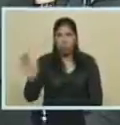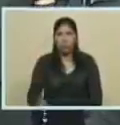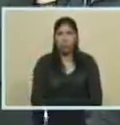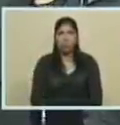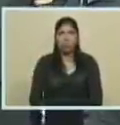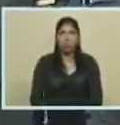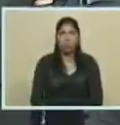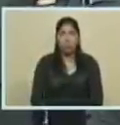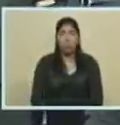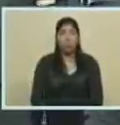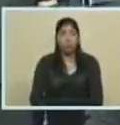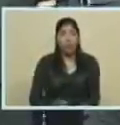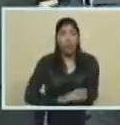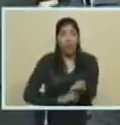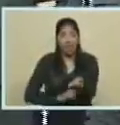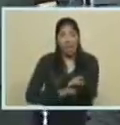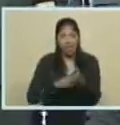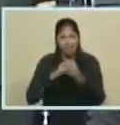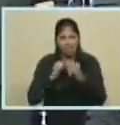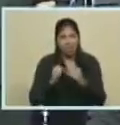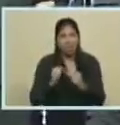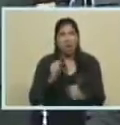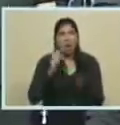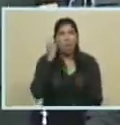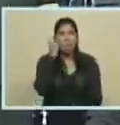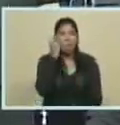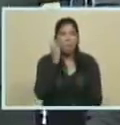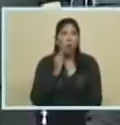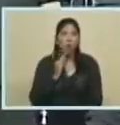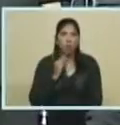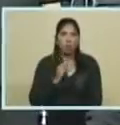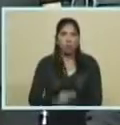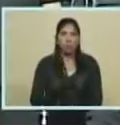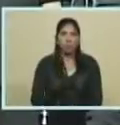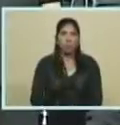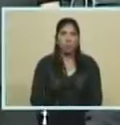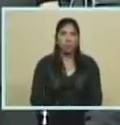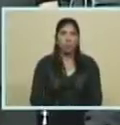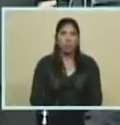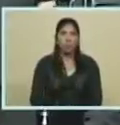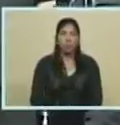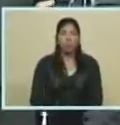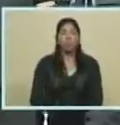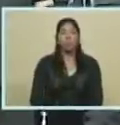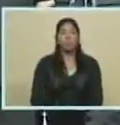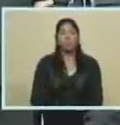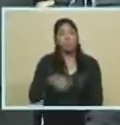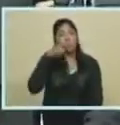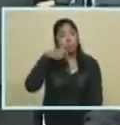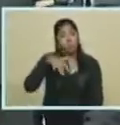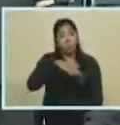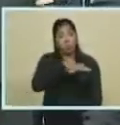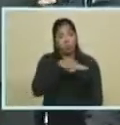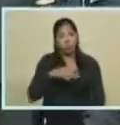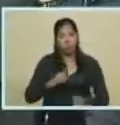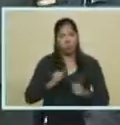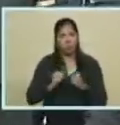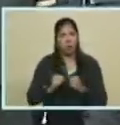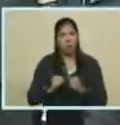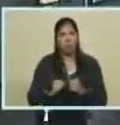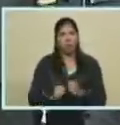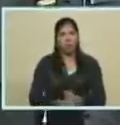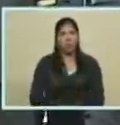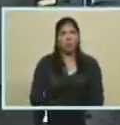de profundo carácter bolivariano, de profundo carácter popular. Por eso